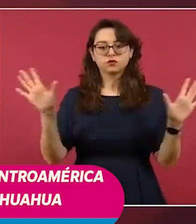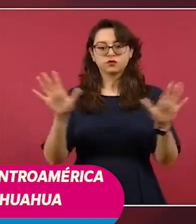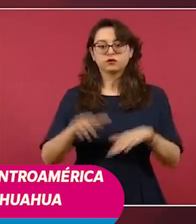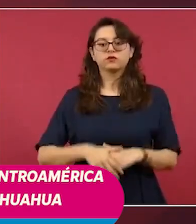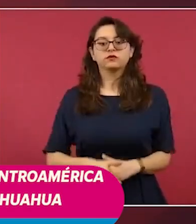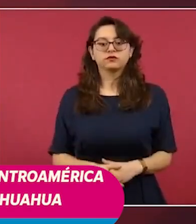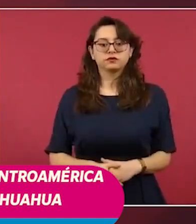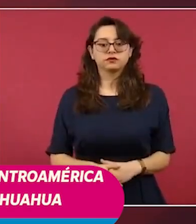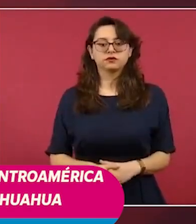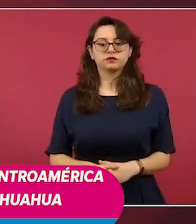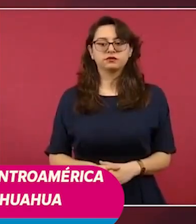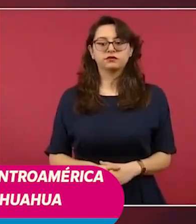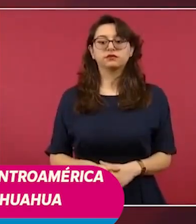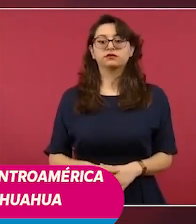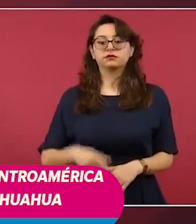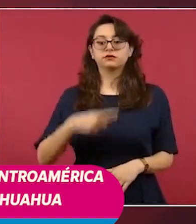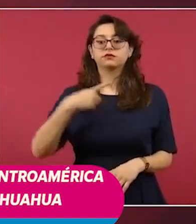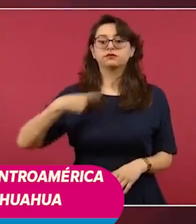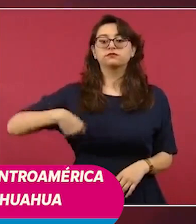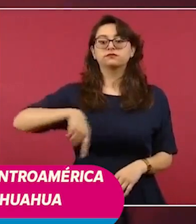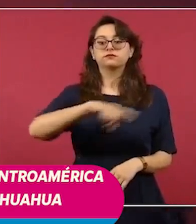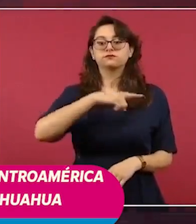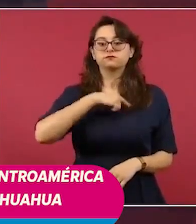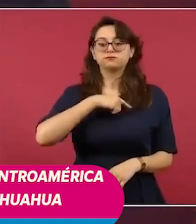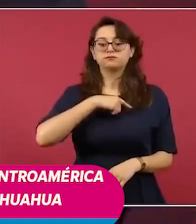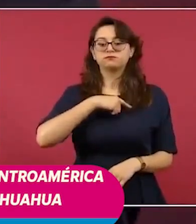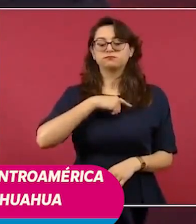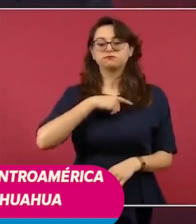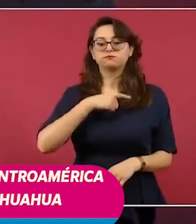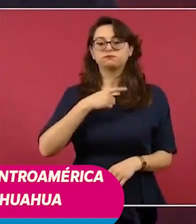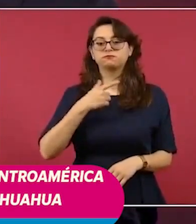ninguna manera a actuar